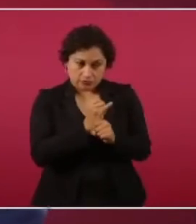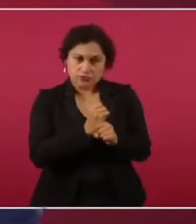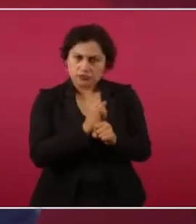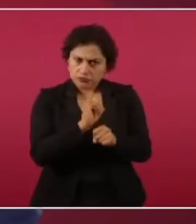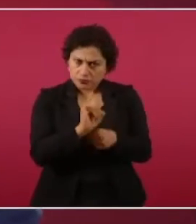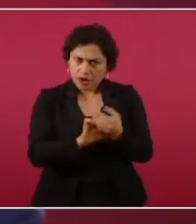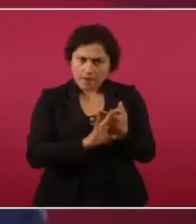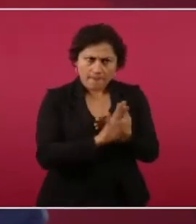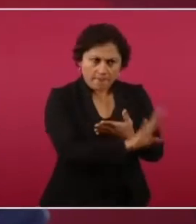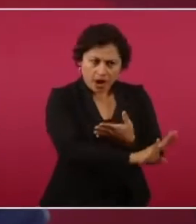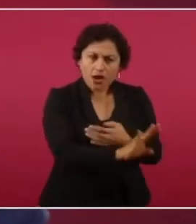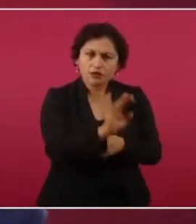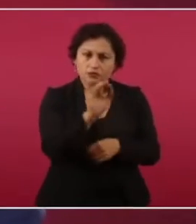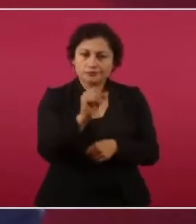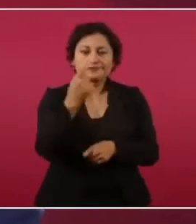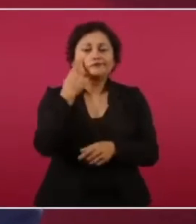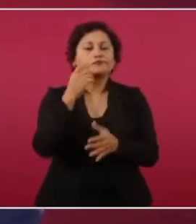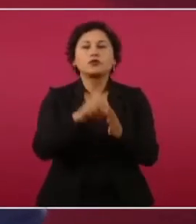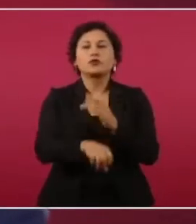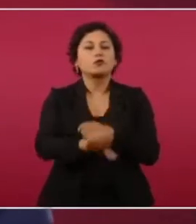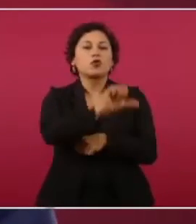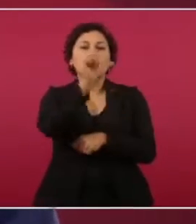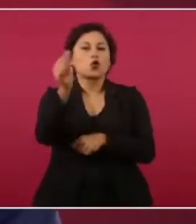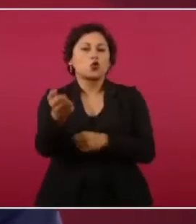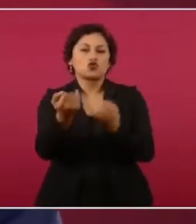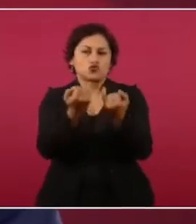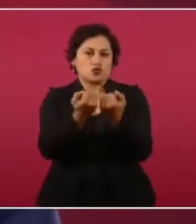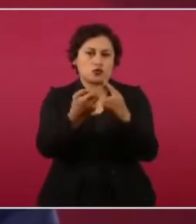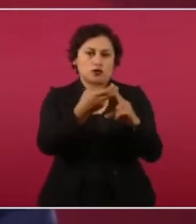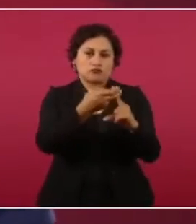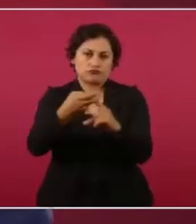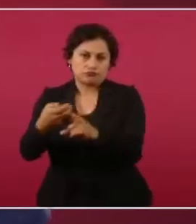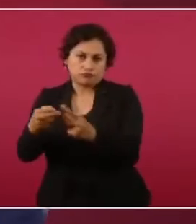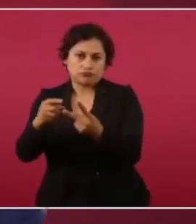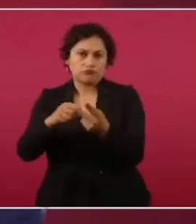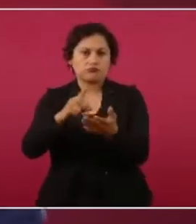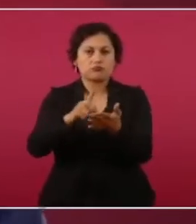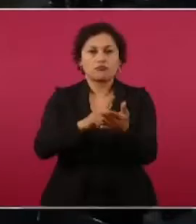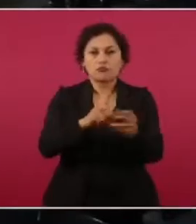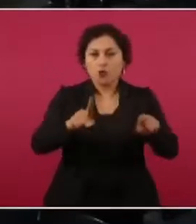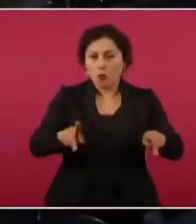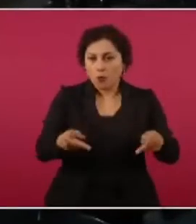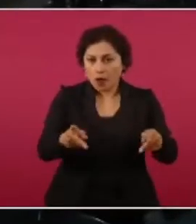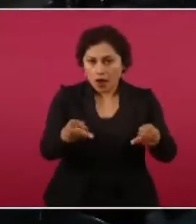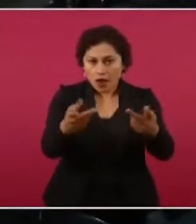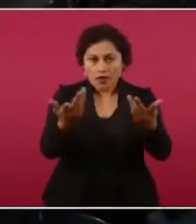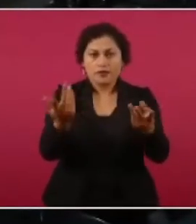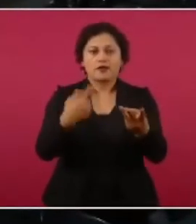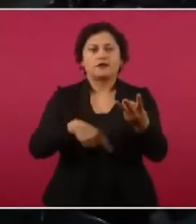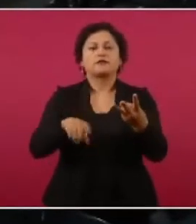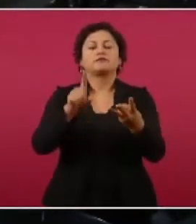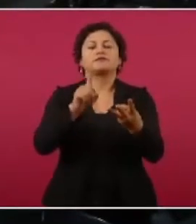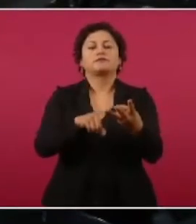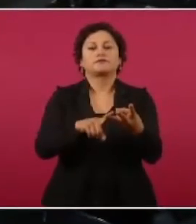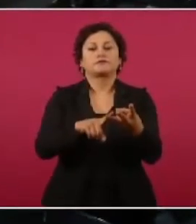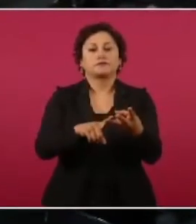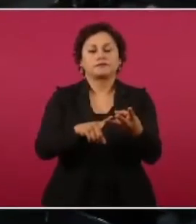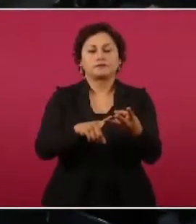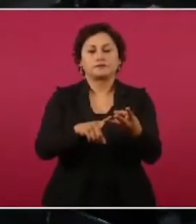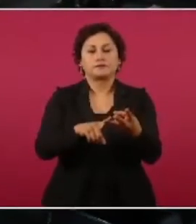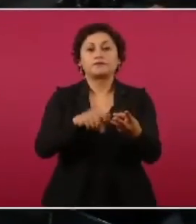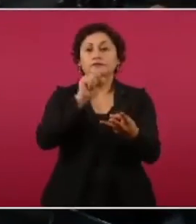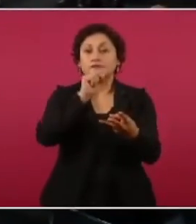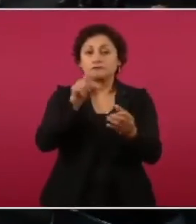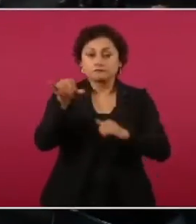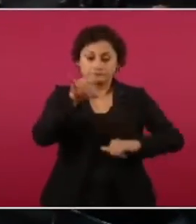el secuestro, el narcomenudeo, la elaboración de